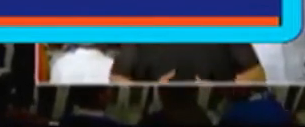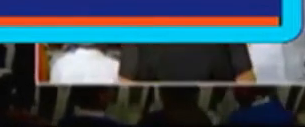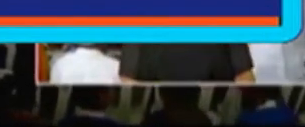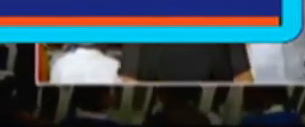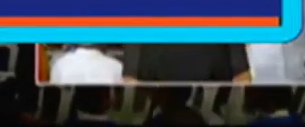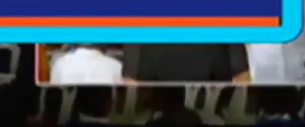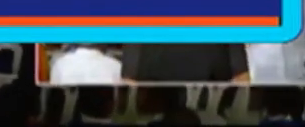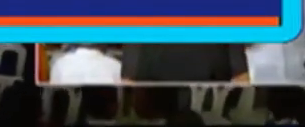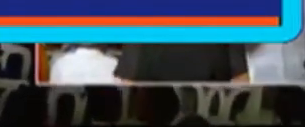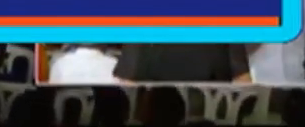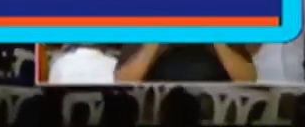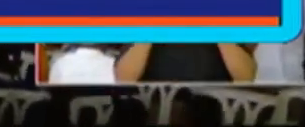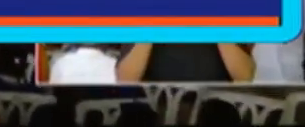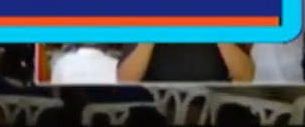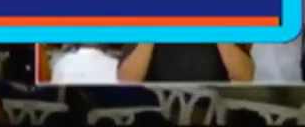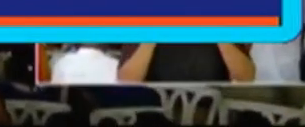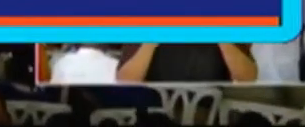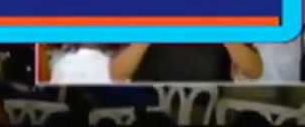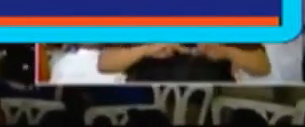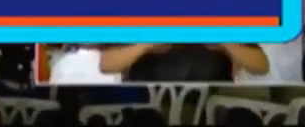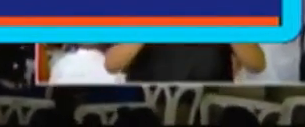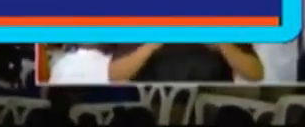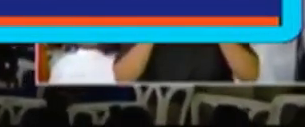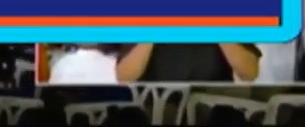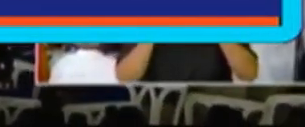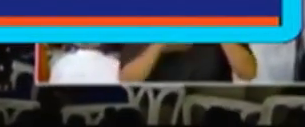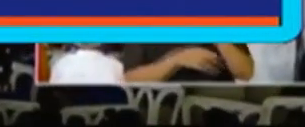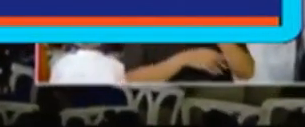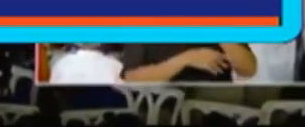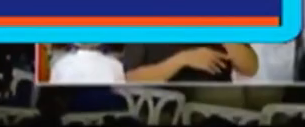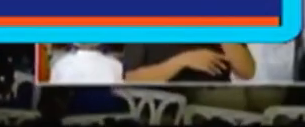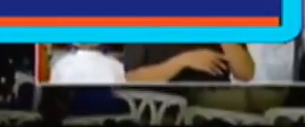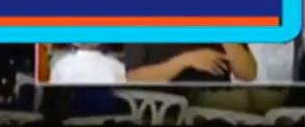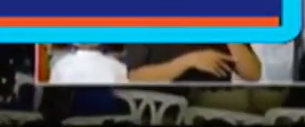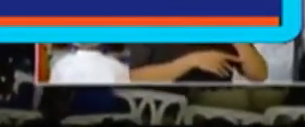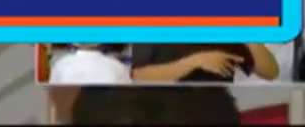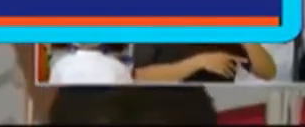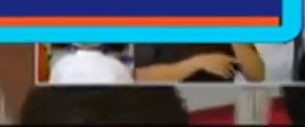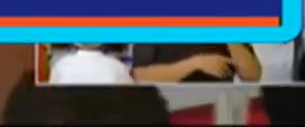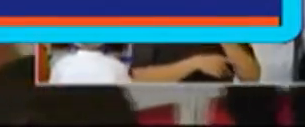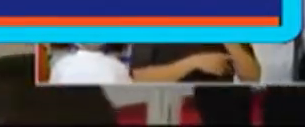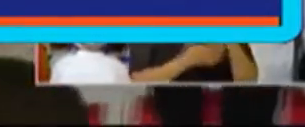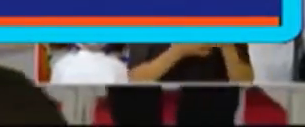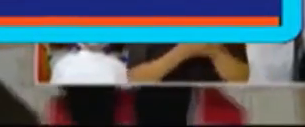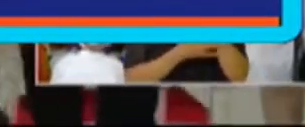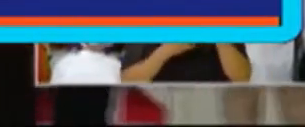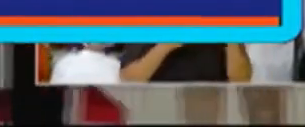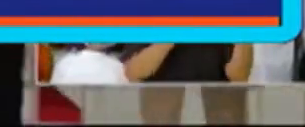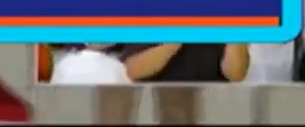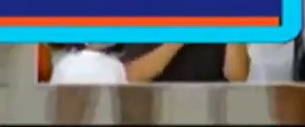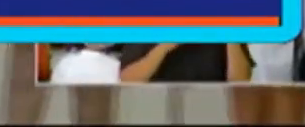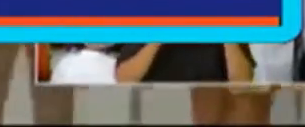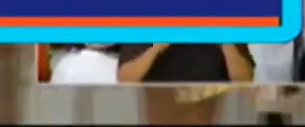Señores, muy buenos días a los que se están integrando a esta hora de la mañana. Es el inicio del año escolar, un discurso breve, bien